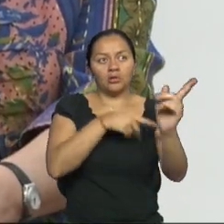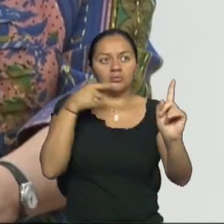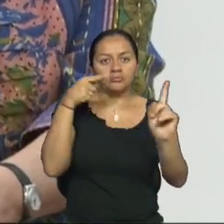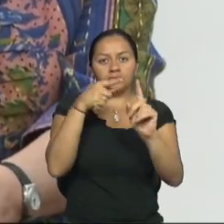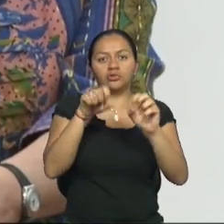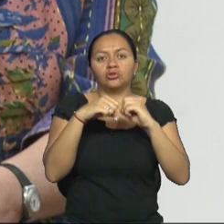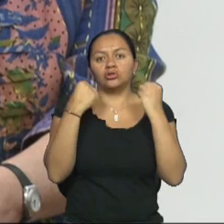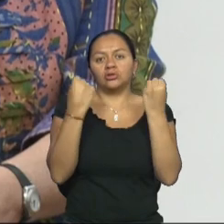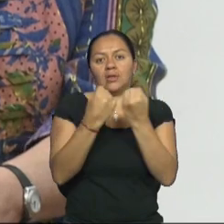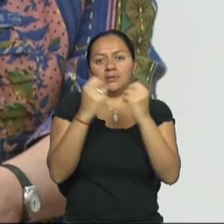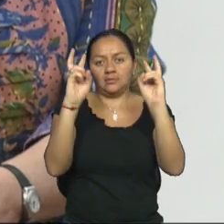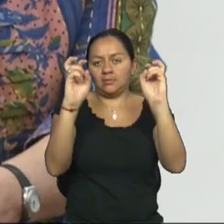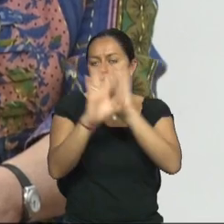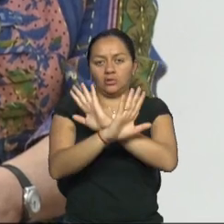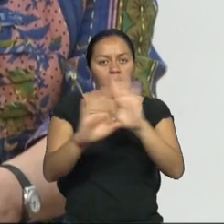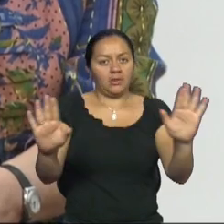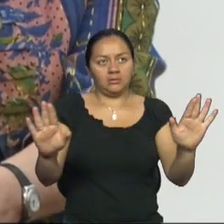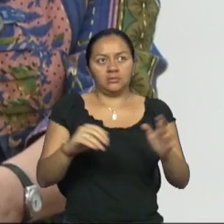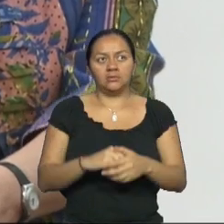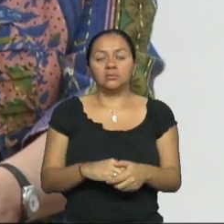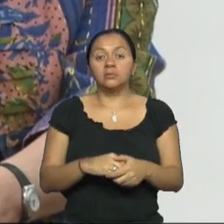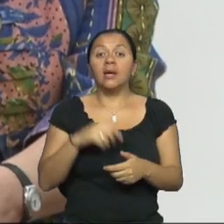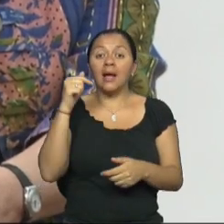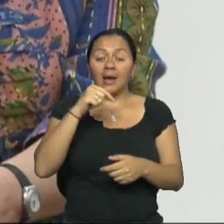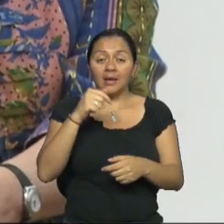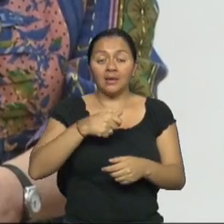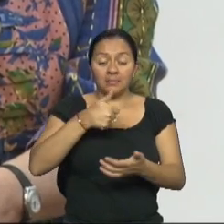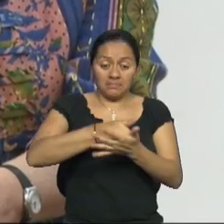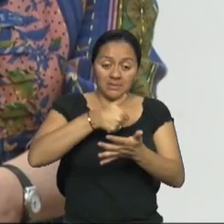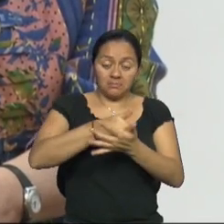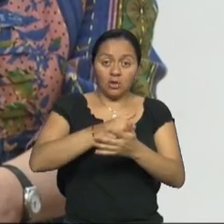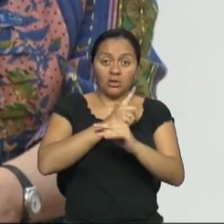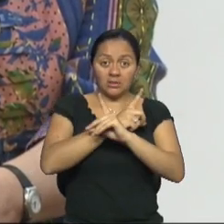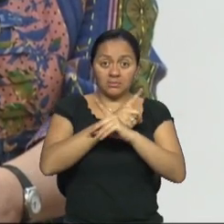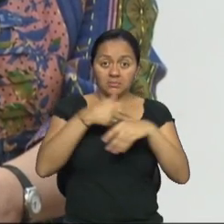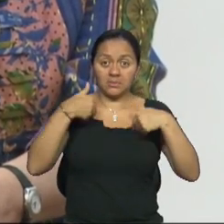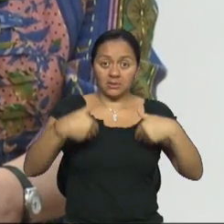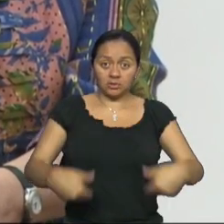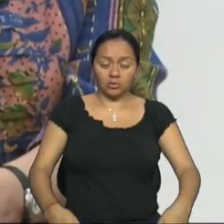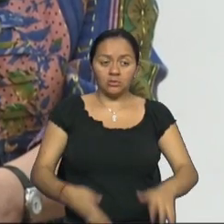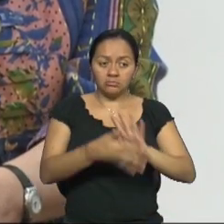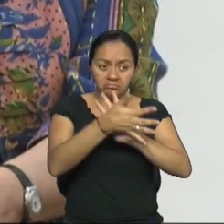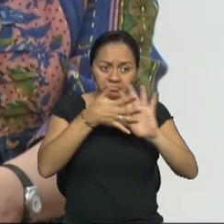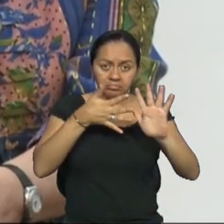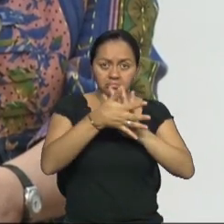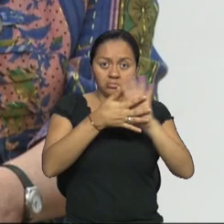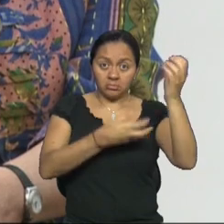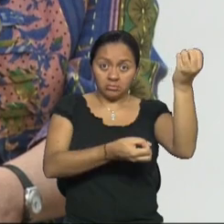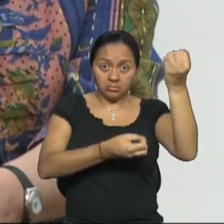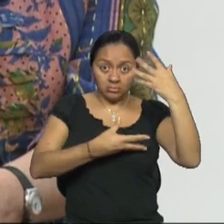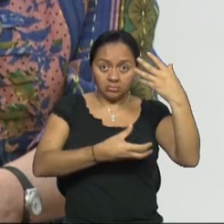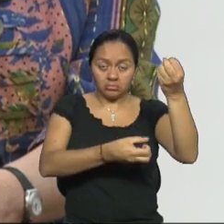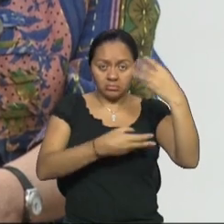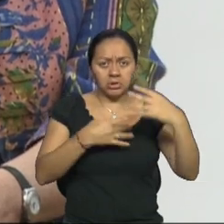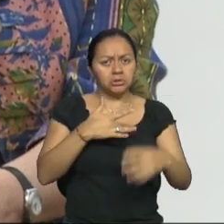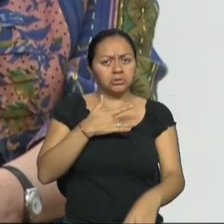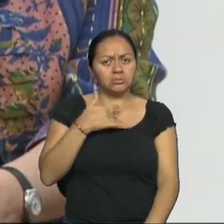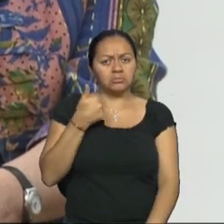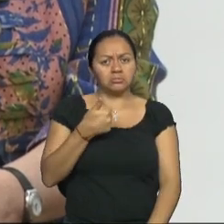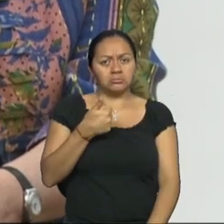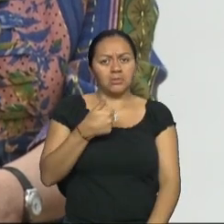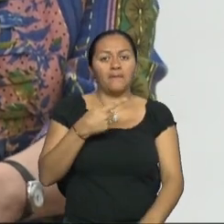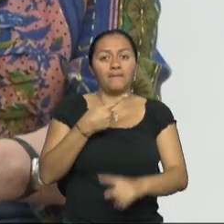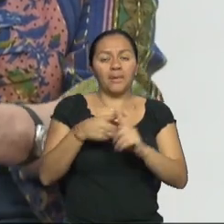ámbitos sociales, ¿no? Donde las mismas personas con discapacidad nos han contado que ellos sienten que necesitan